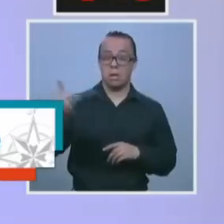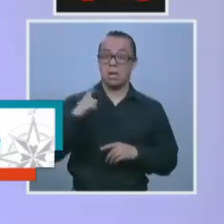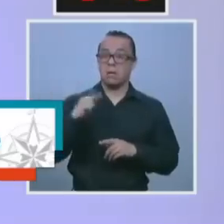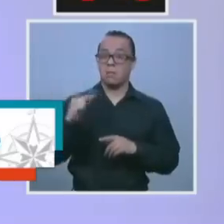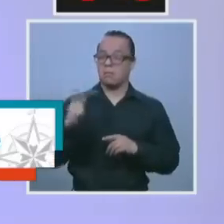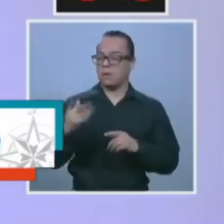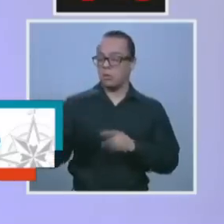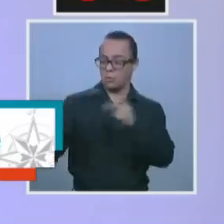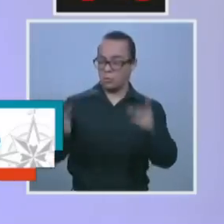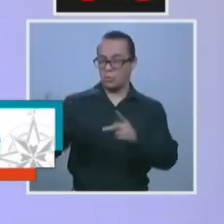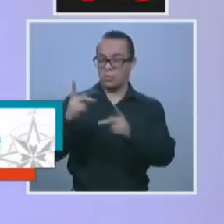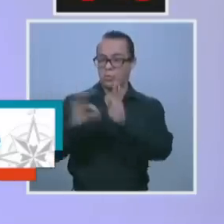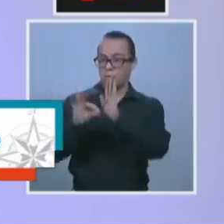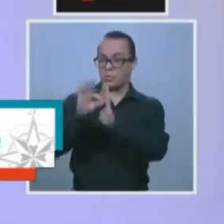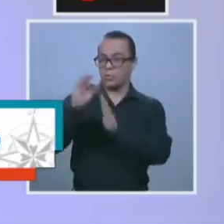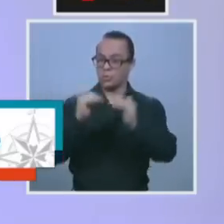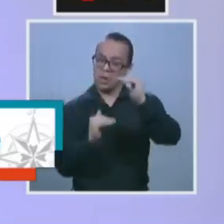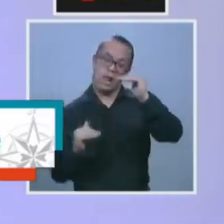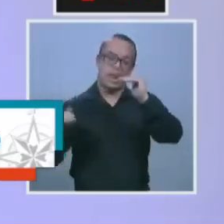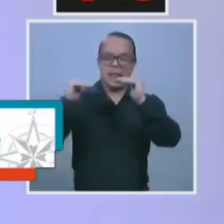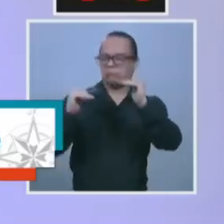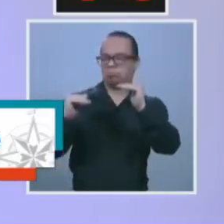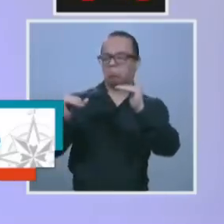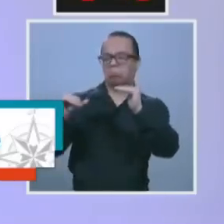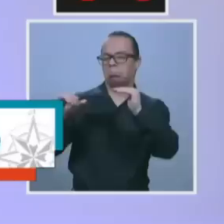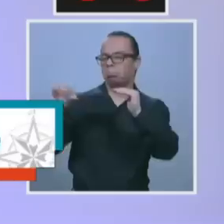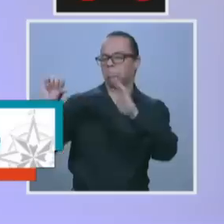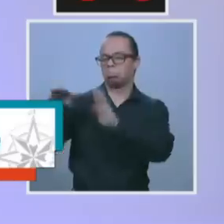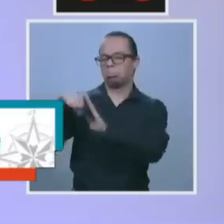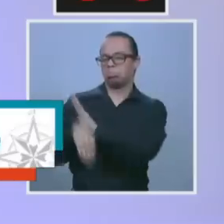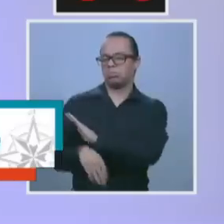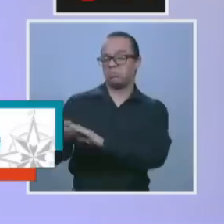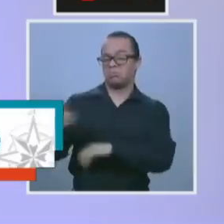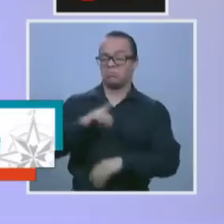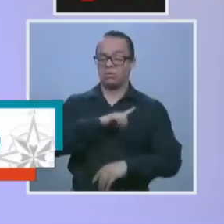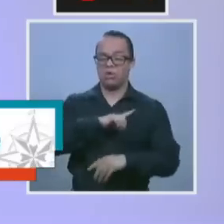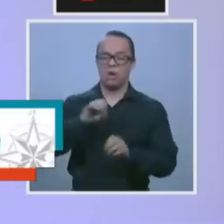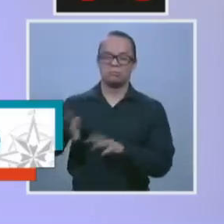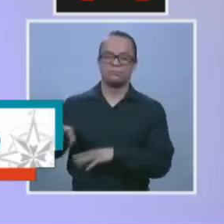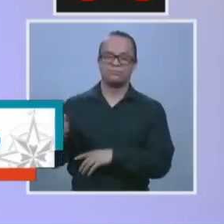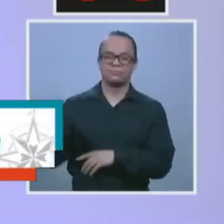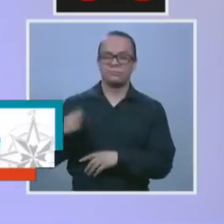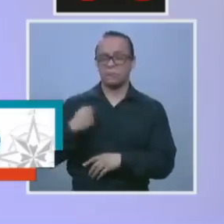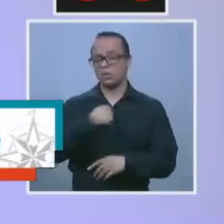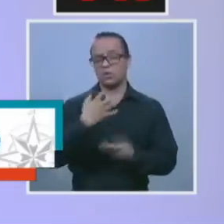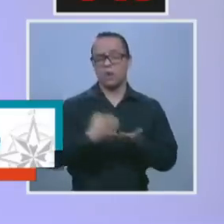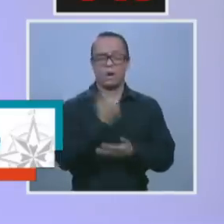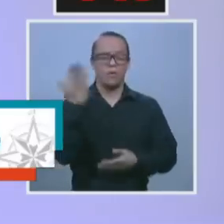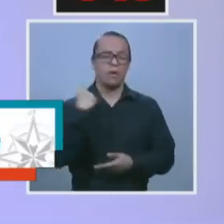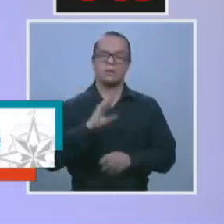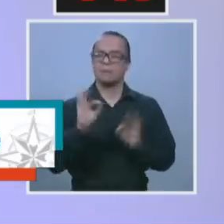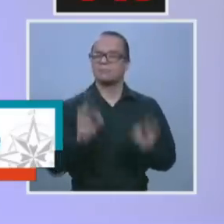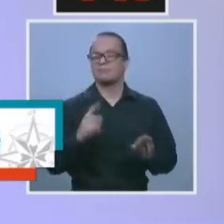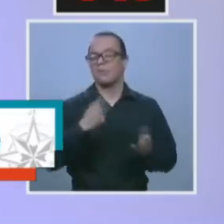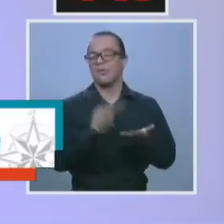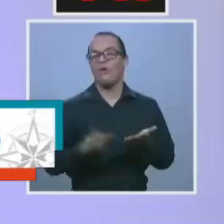preferencia. El tiempo se te acabó, los apoyos se te acabaron, vas quedando sola y te recuerdo que ya te gané una vez por casi